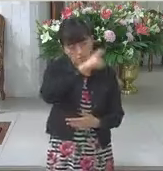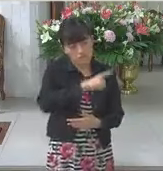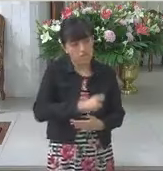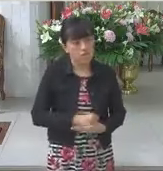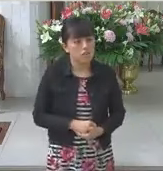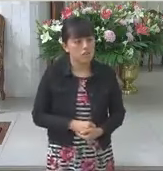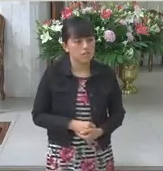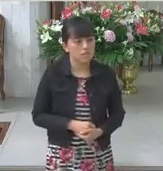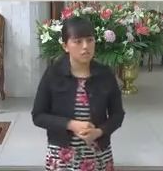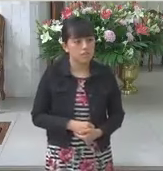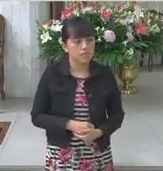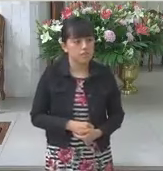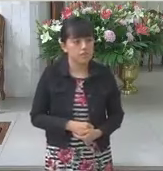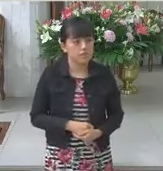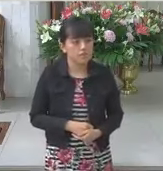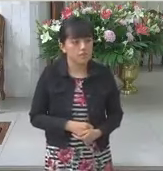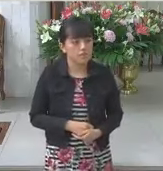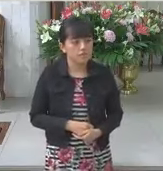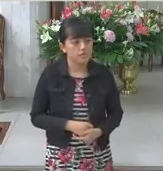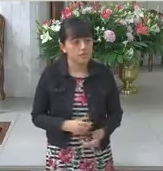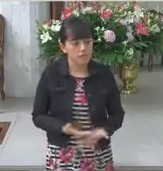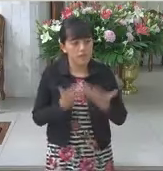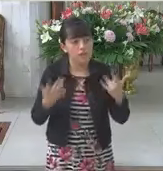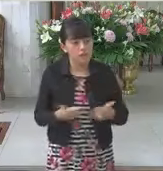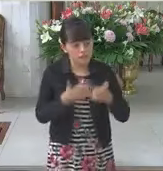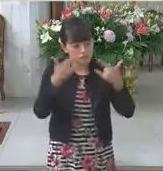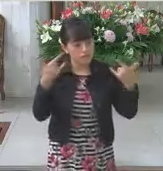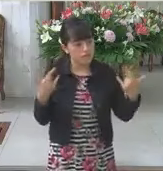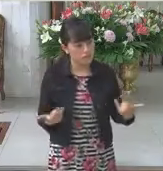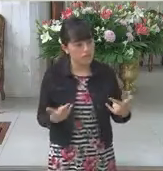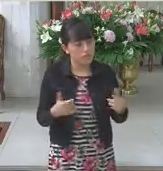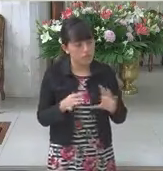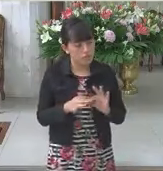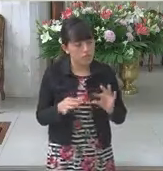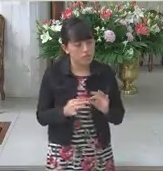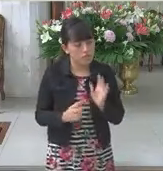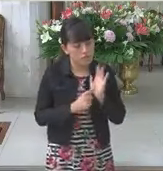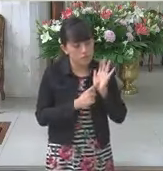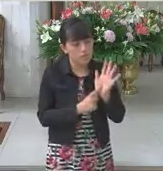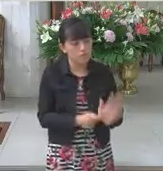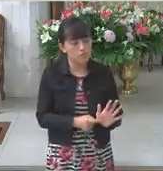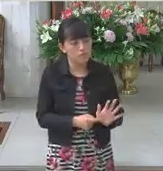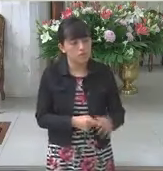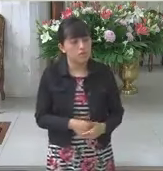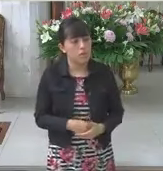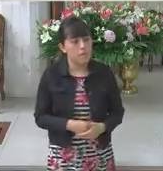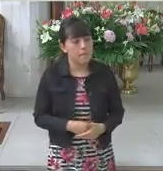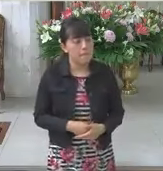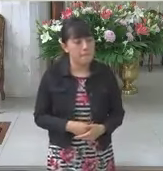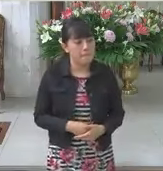común esta parábola en el transfondo y conforme al cintillo